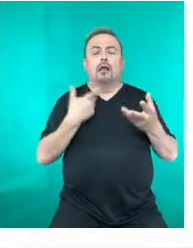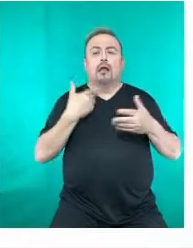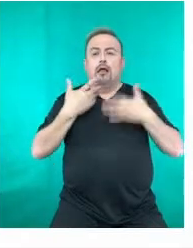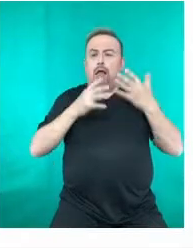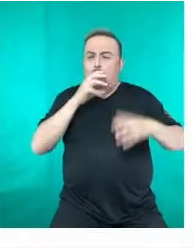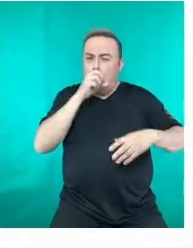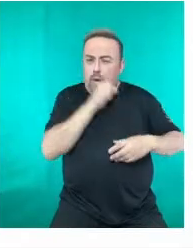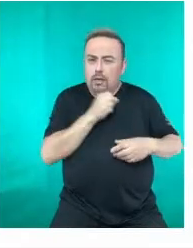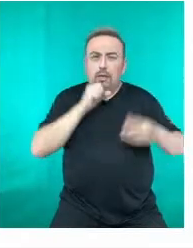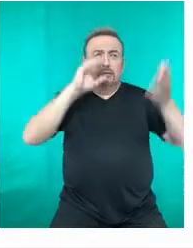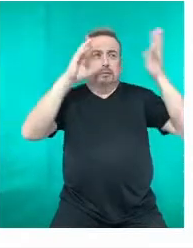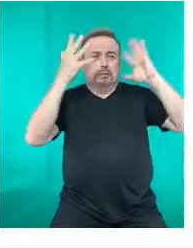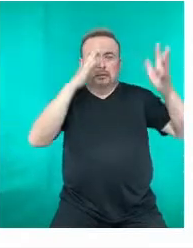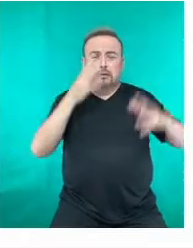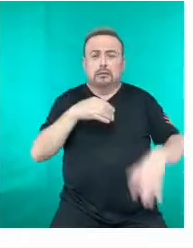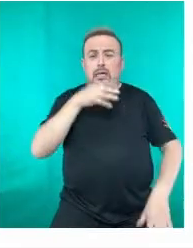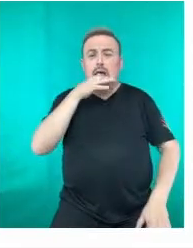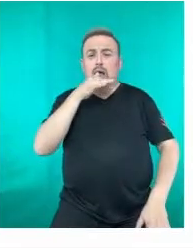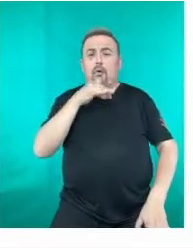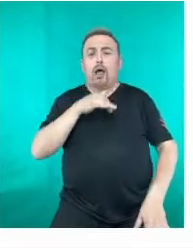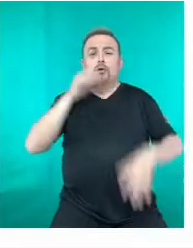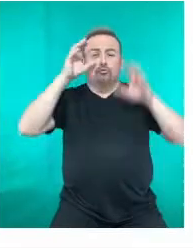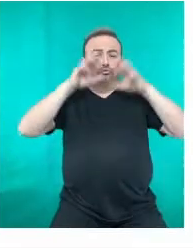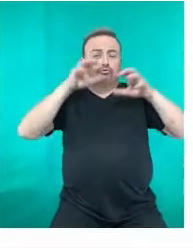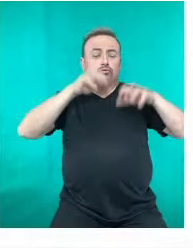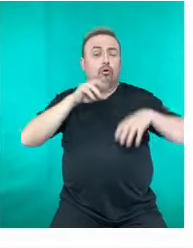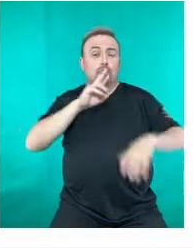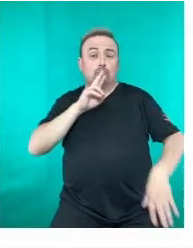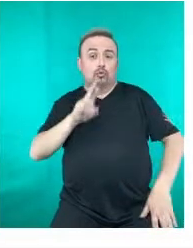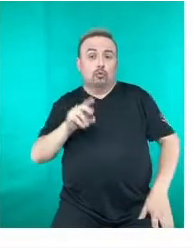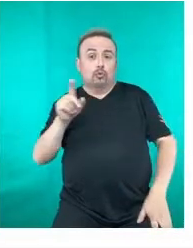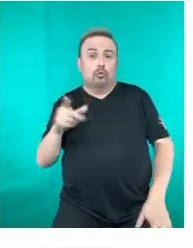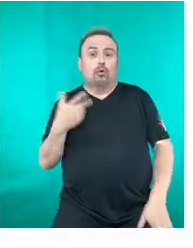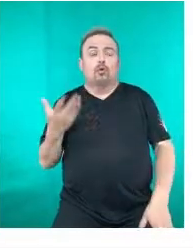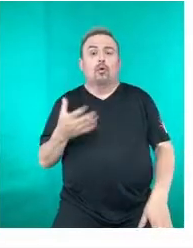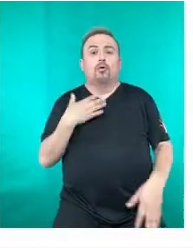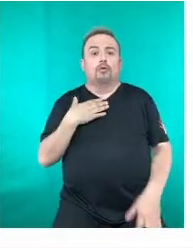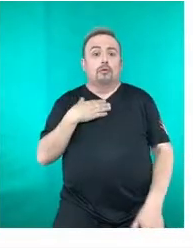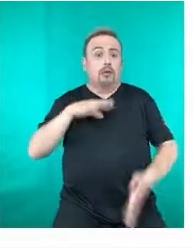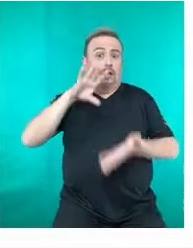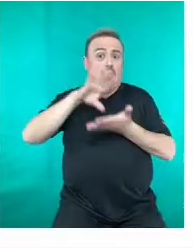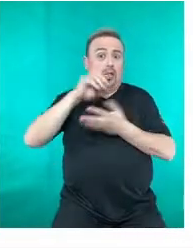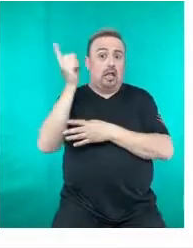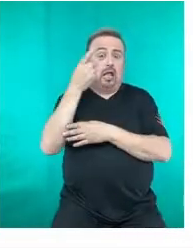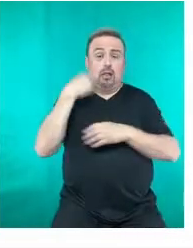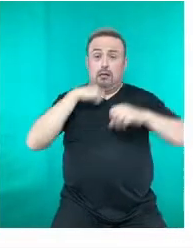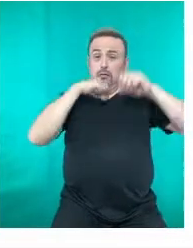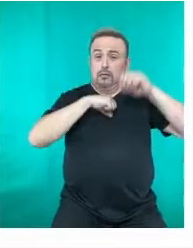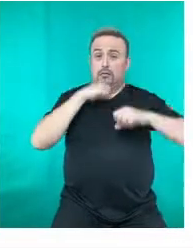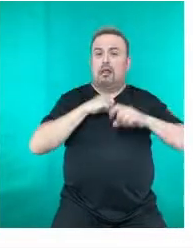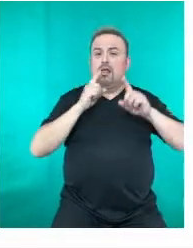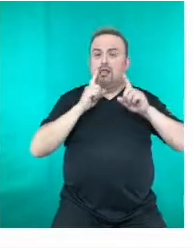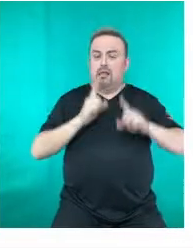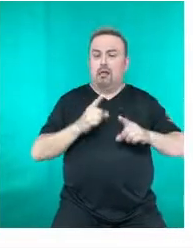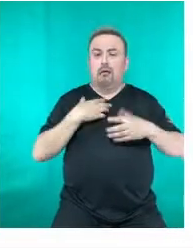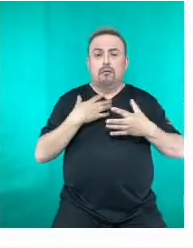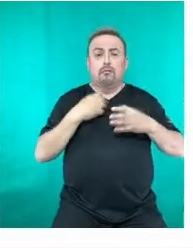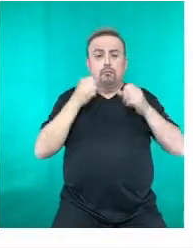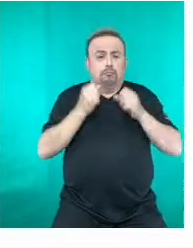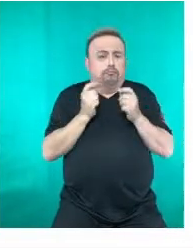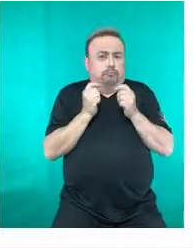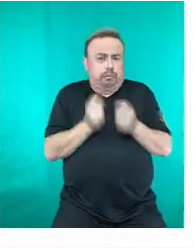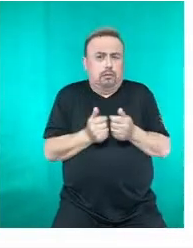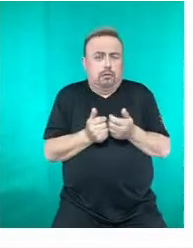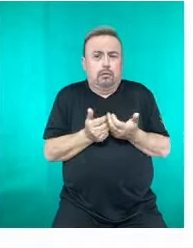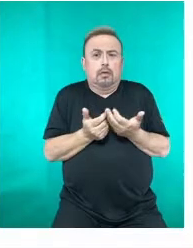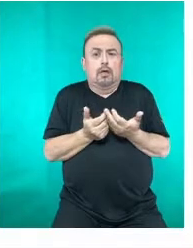el tema de las aguas lluvias en la zona sur, y en general creo que como país y como industria tenemos capacidades para,